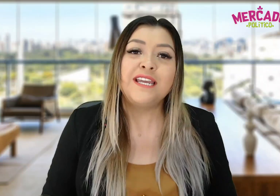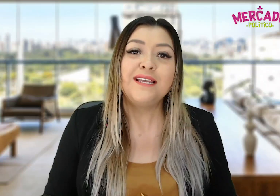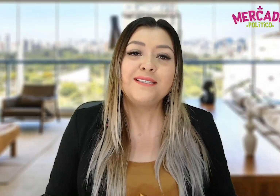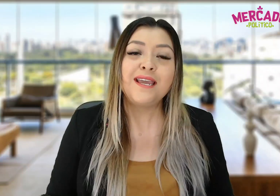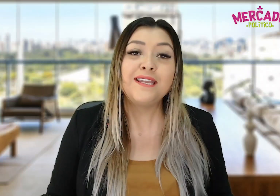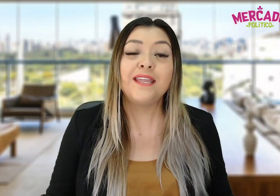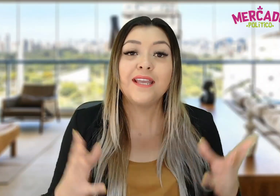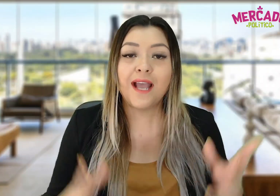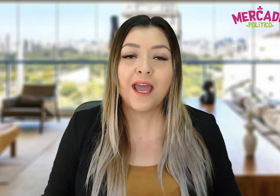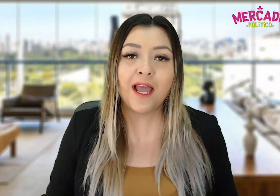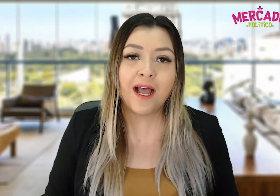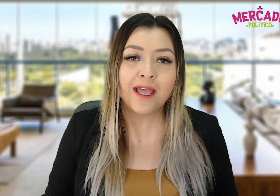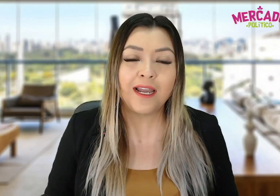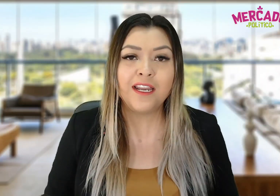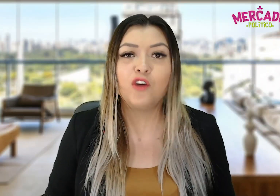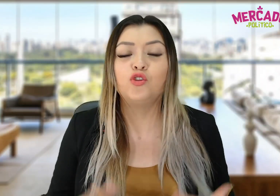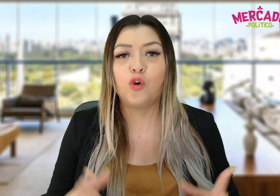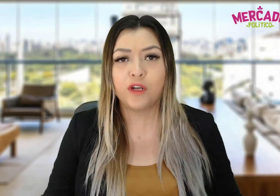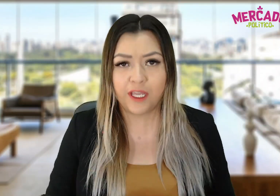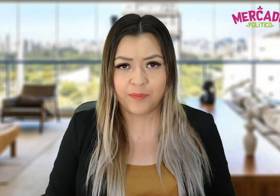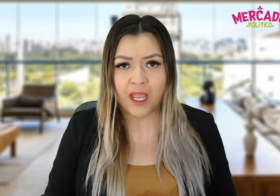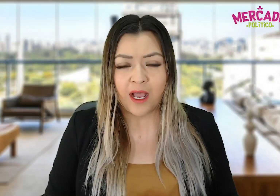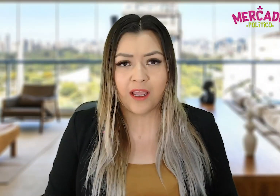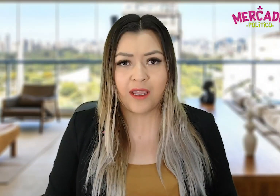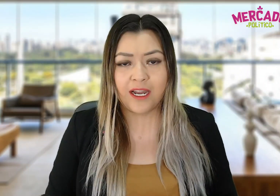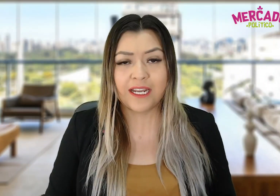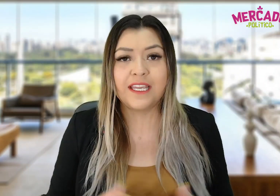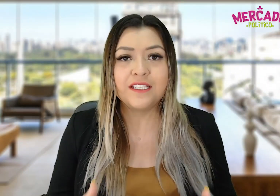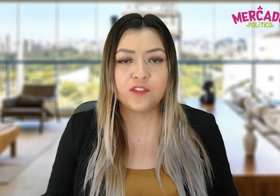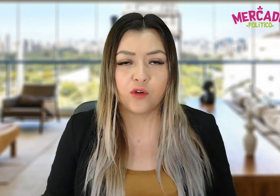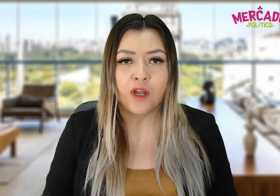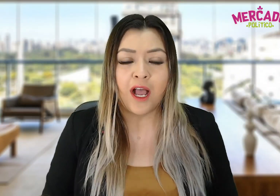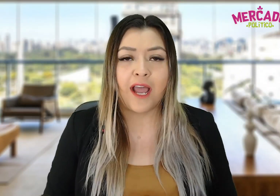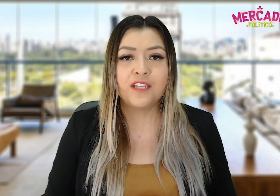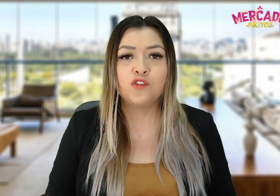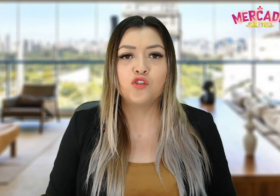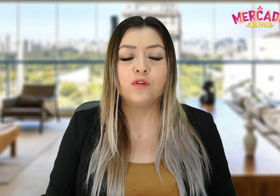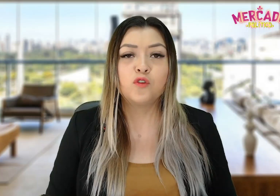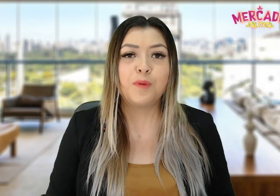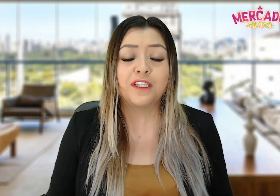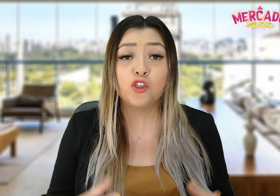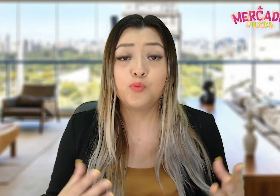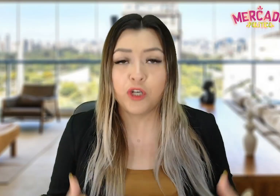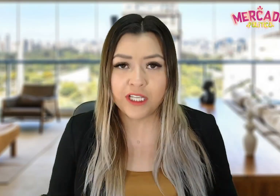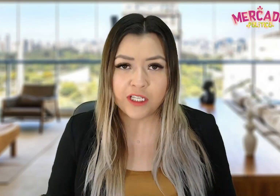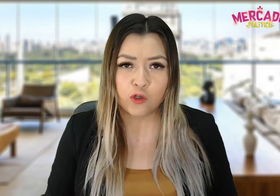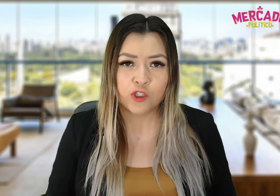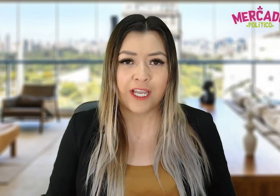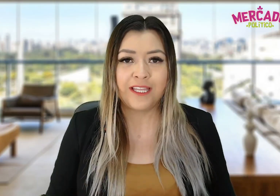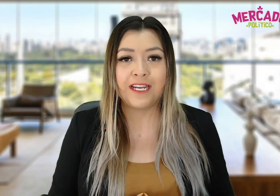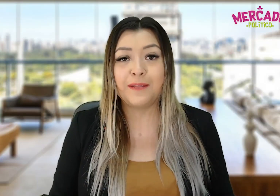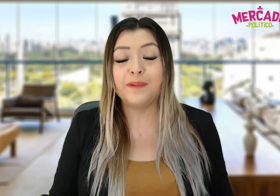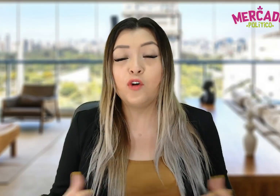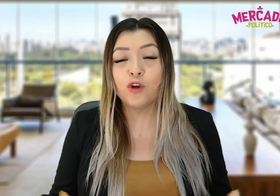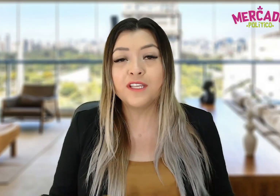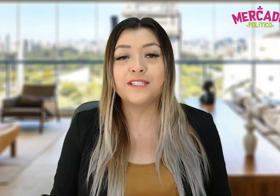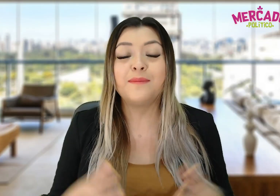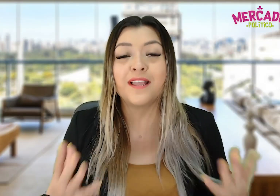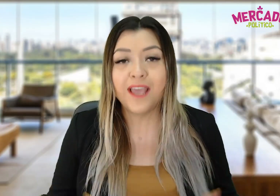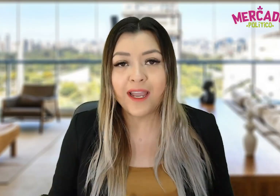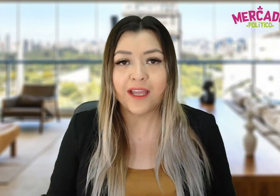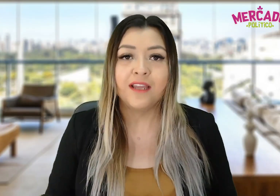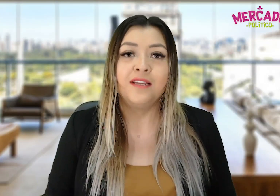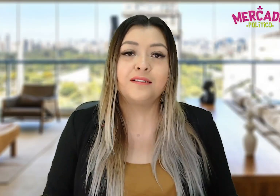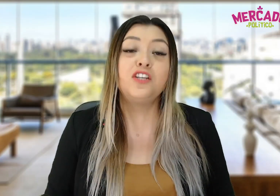comentarios. Y es que ya de cara a que el INE otorgue el registro a estos nuevos partidos políticos que entren en vigor